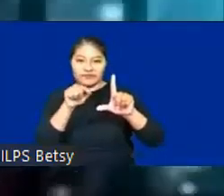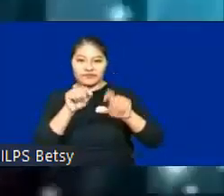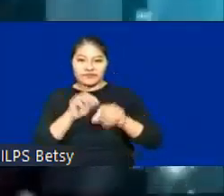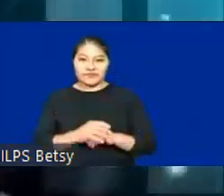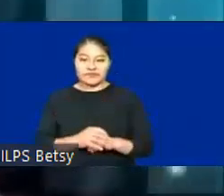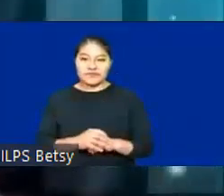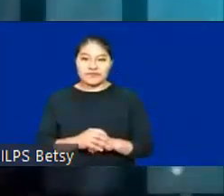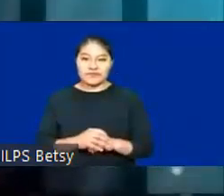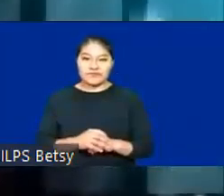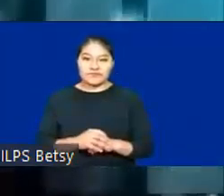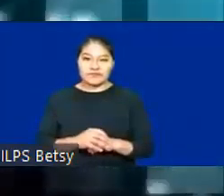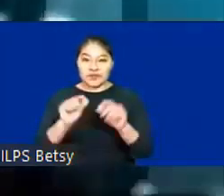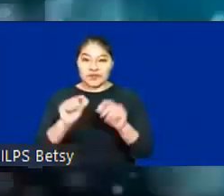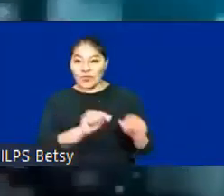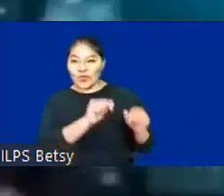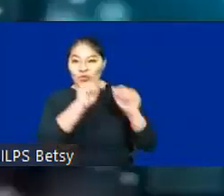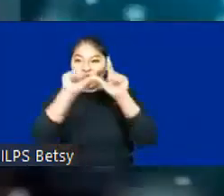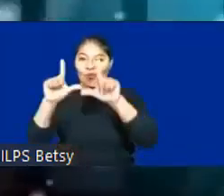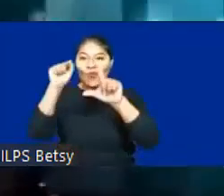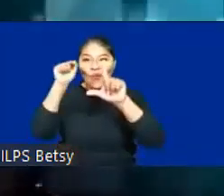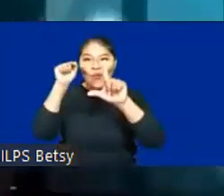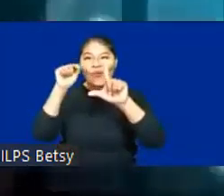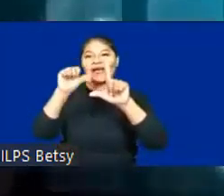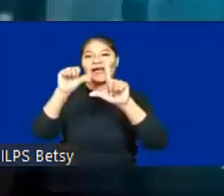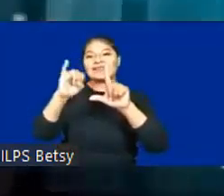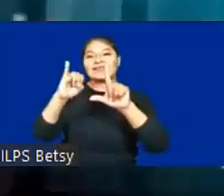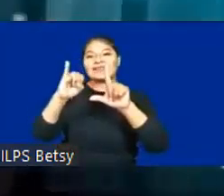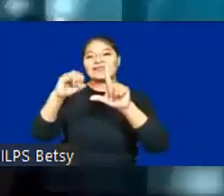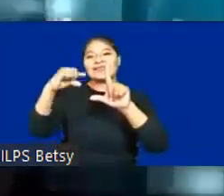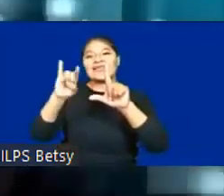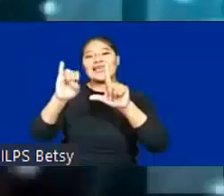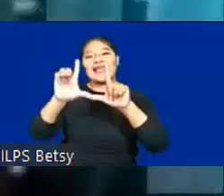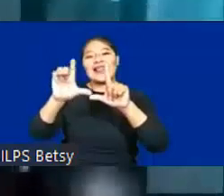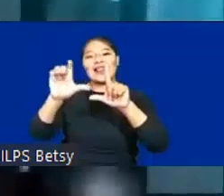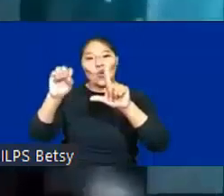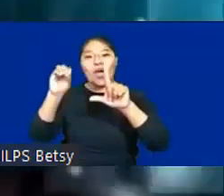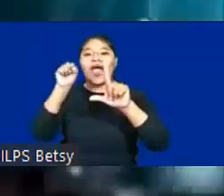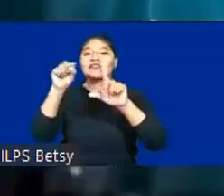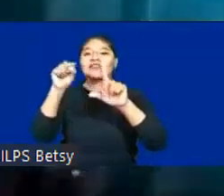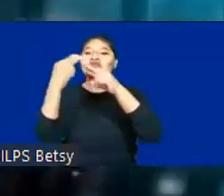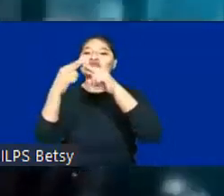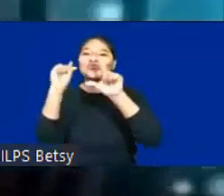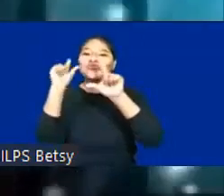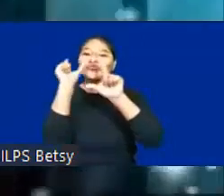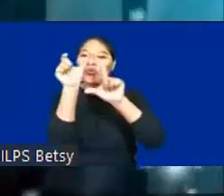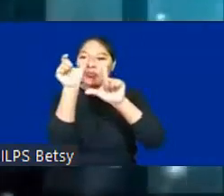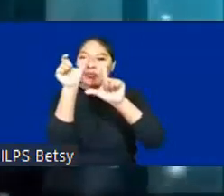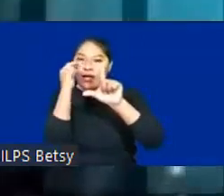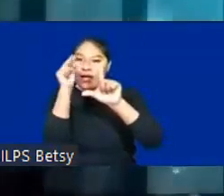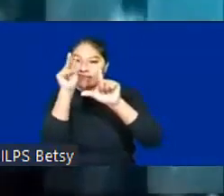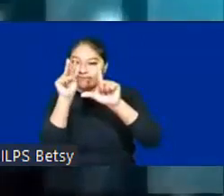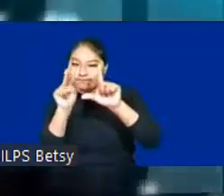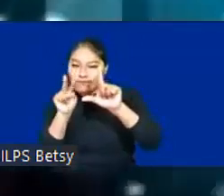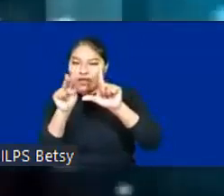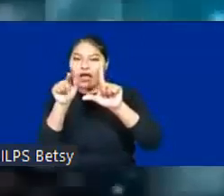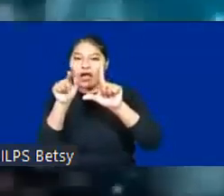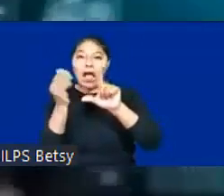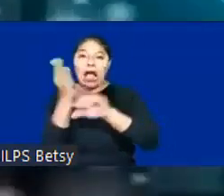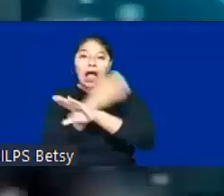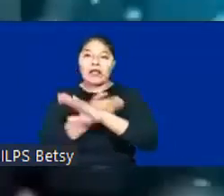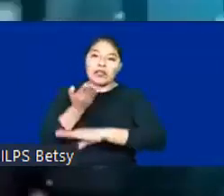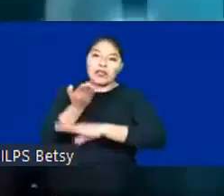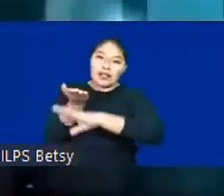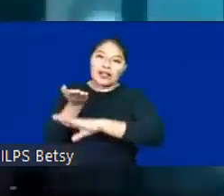permite hacer el seguimiento de nuestros títulos y ahora también de la